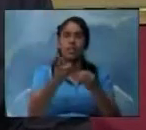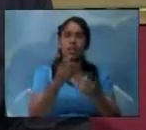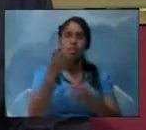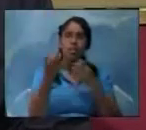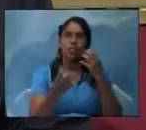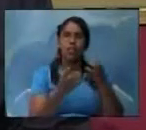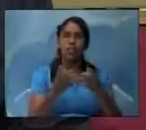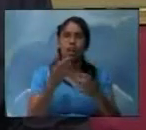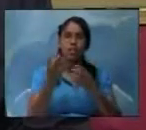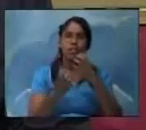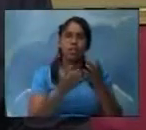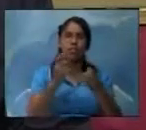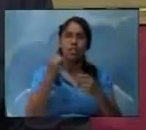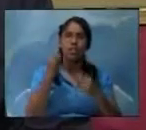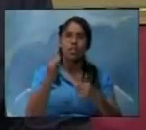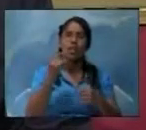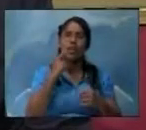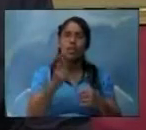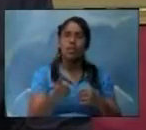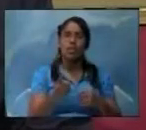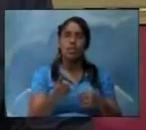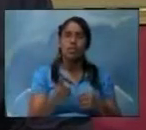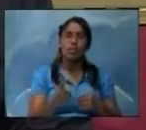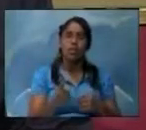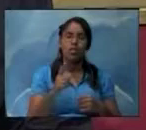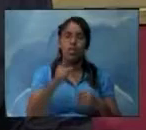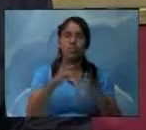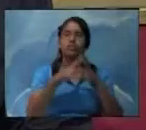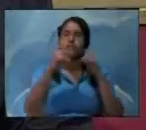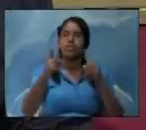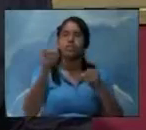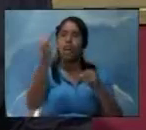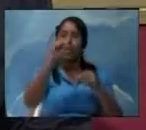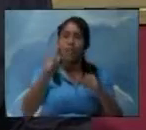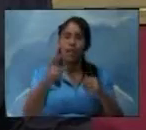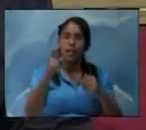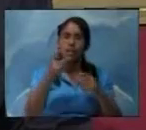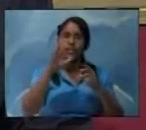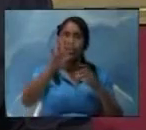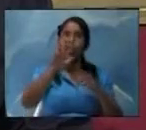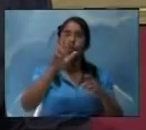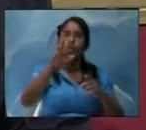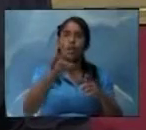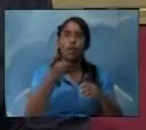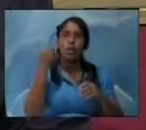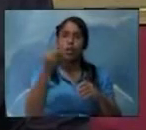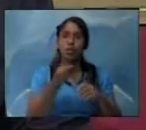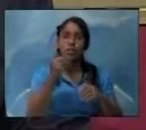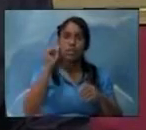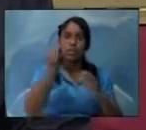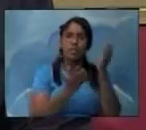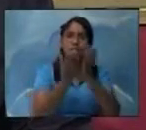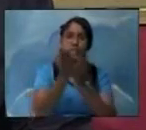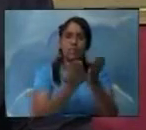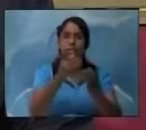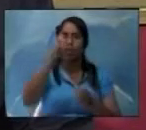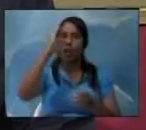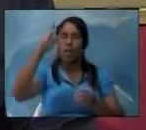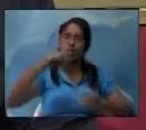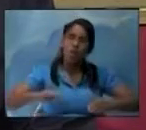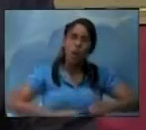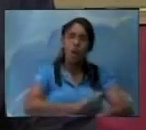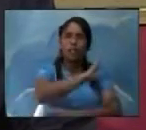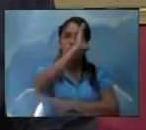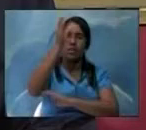horno de fuego ardiendo y dijo, Sadrac, Mesac y Abednego, siervo del Dios